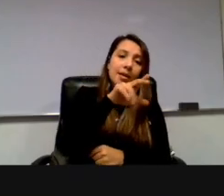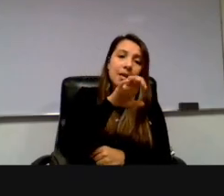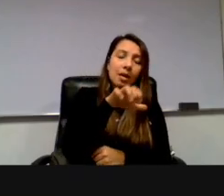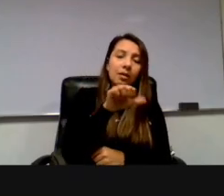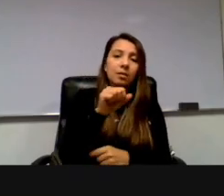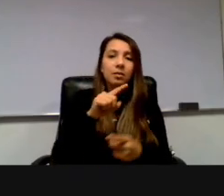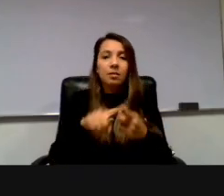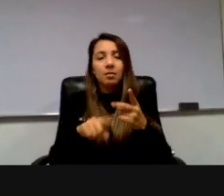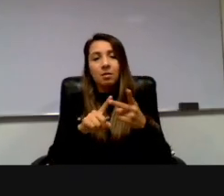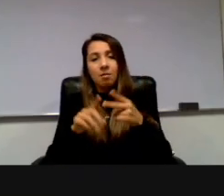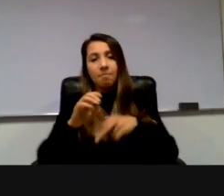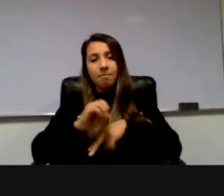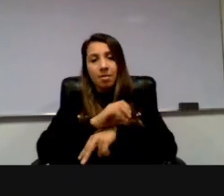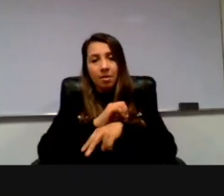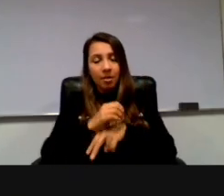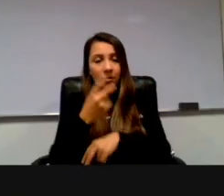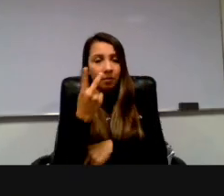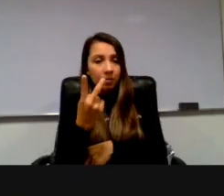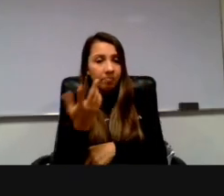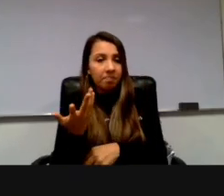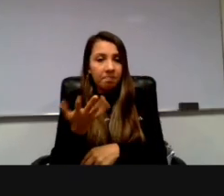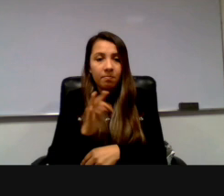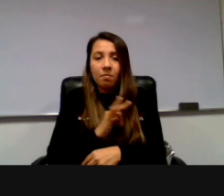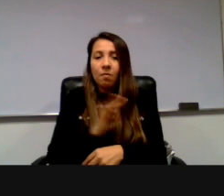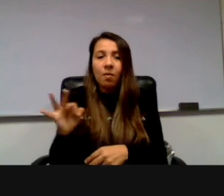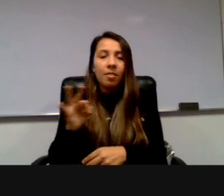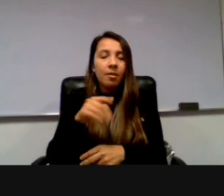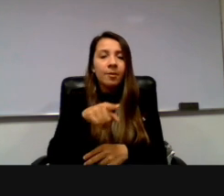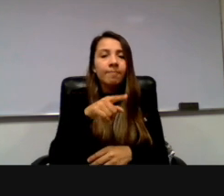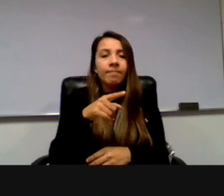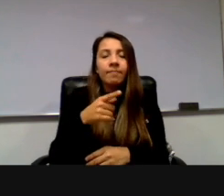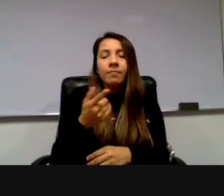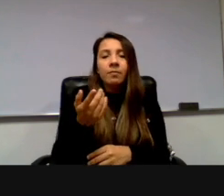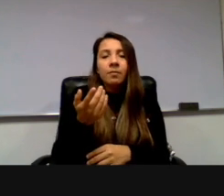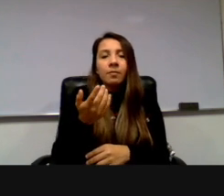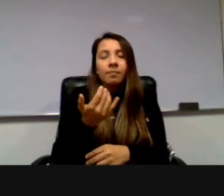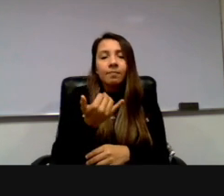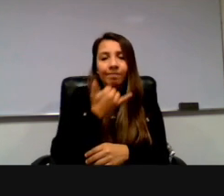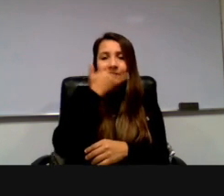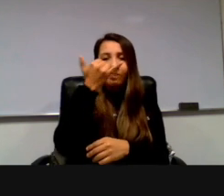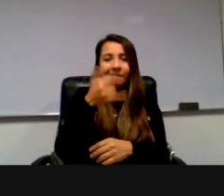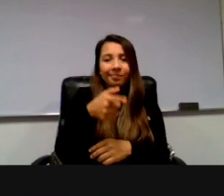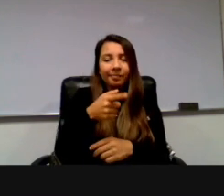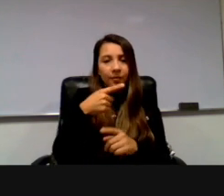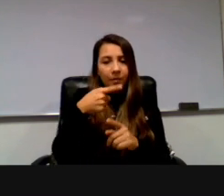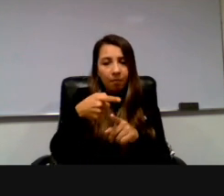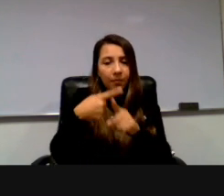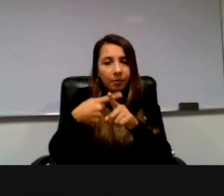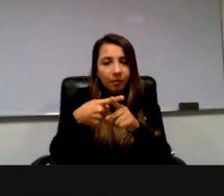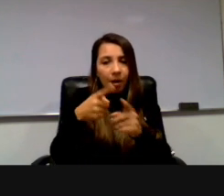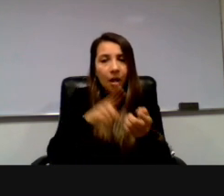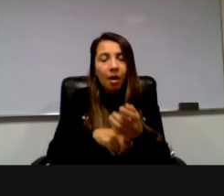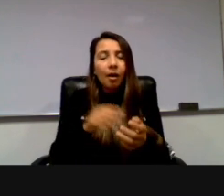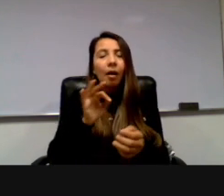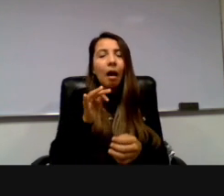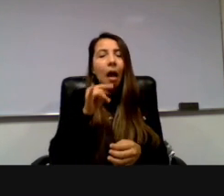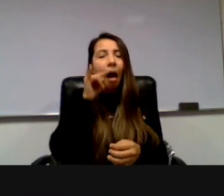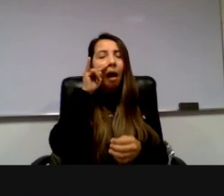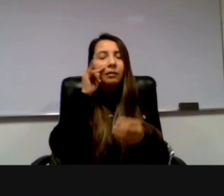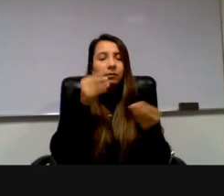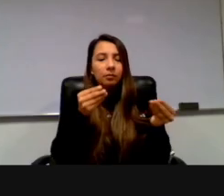bacterias, pues puedes tener un montón de falsos positivos, porque si un gen apareció en las bacterias y se transfirió a las